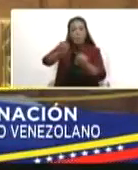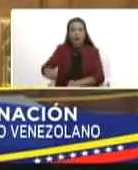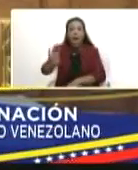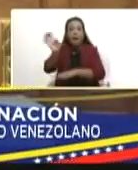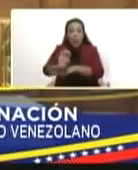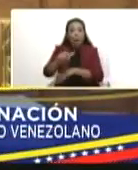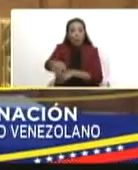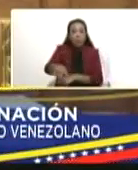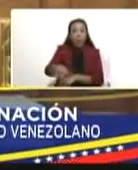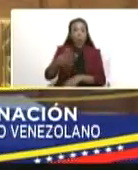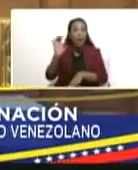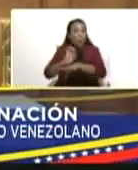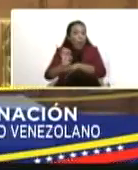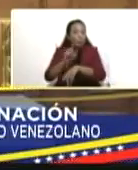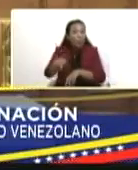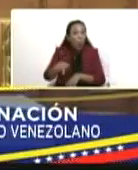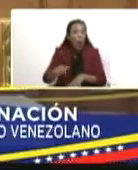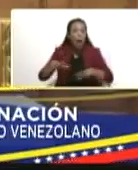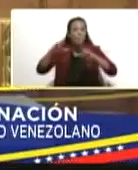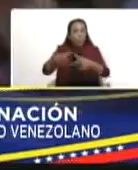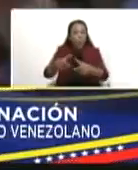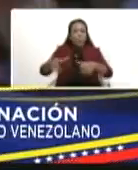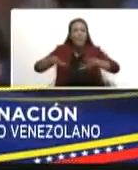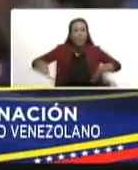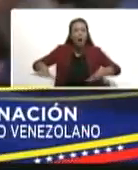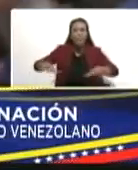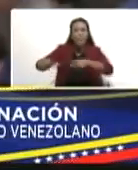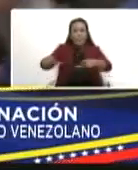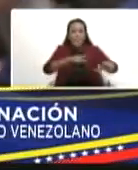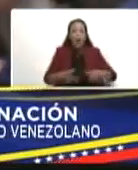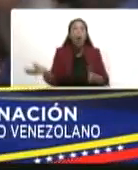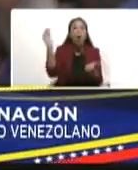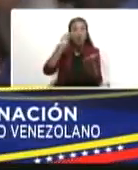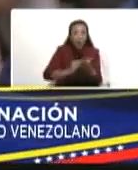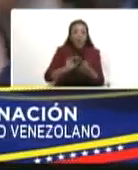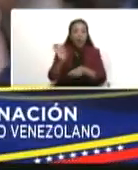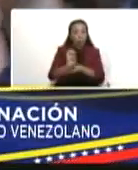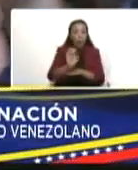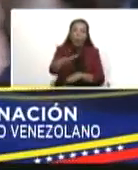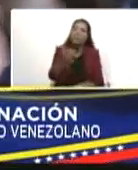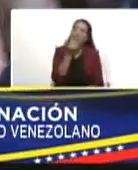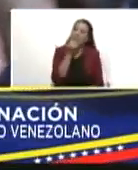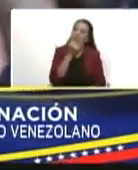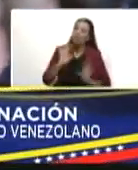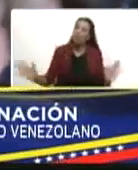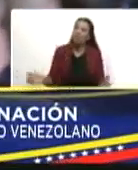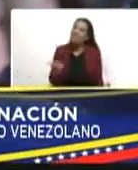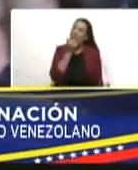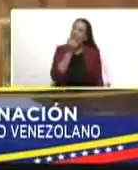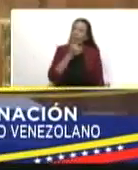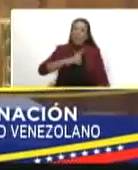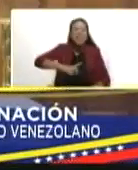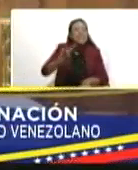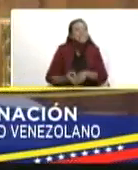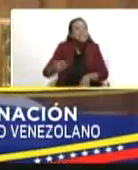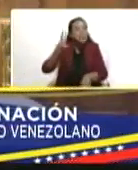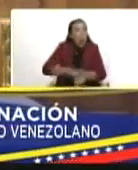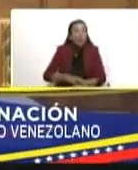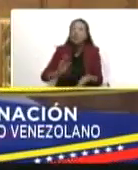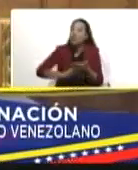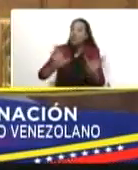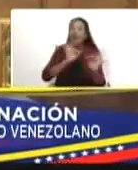policiales en Ecuador y establezca una base militar otra vez en Ecuador Es un error histórico y no